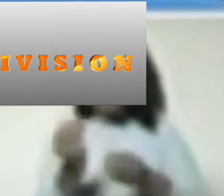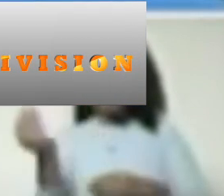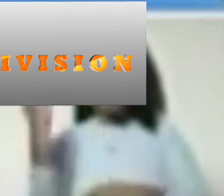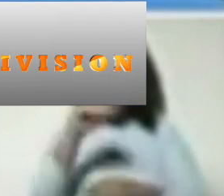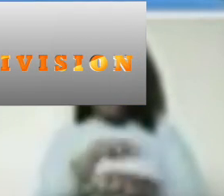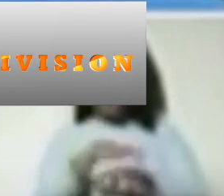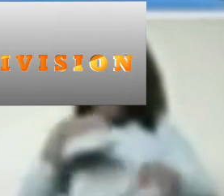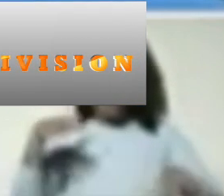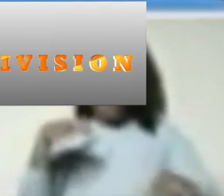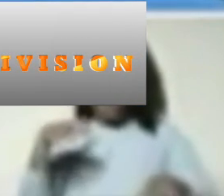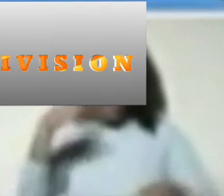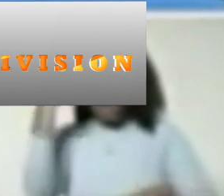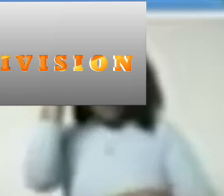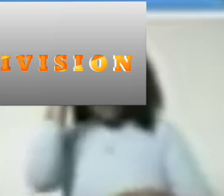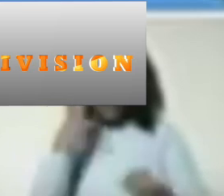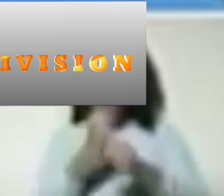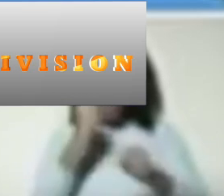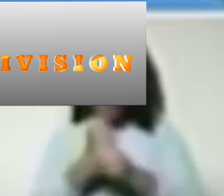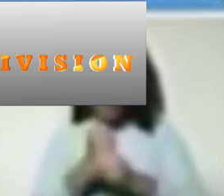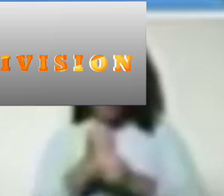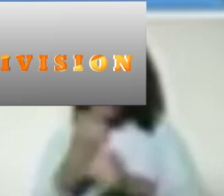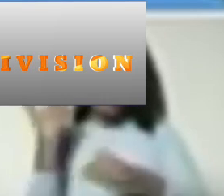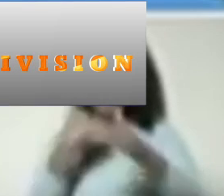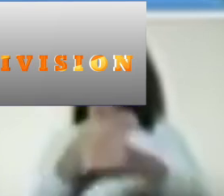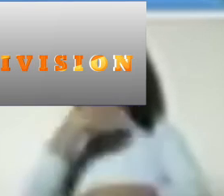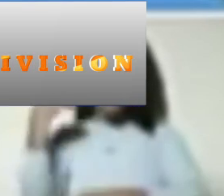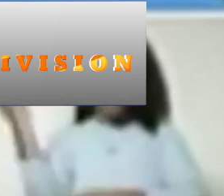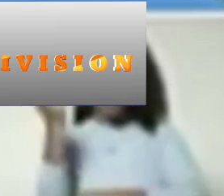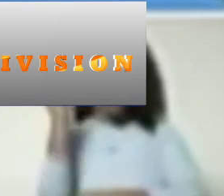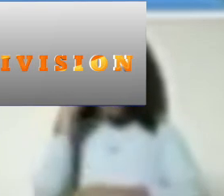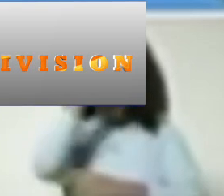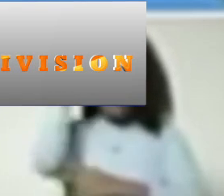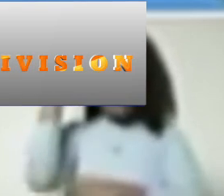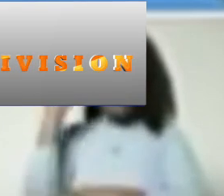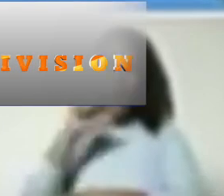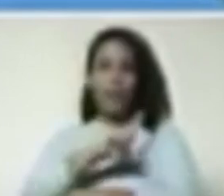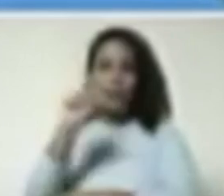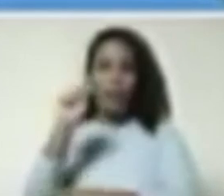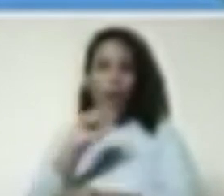están trabajando y les va mejor que en los países que se fueron.